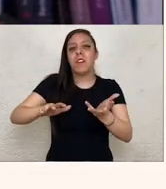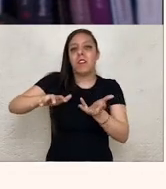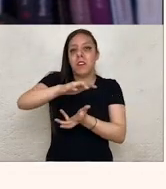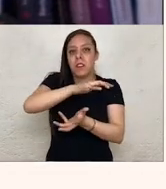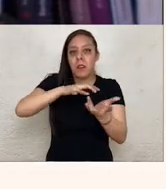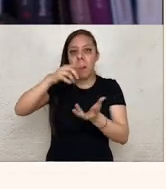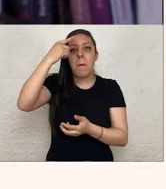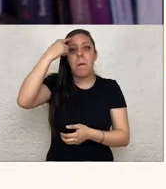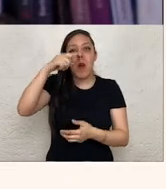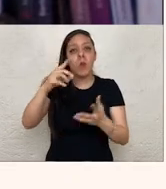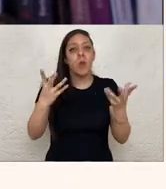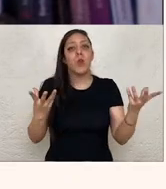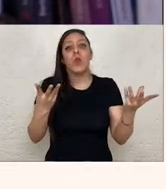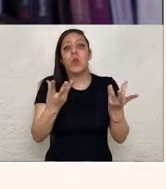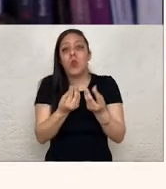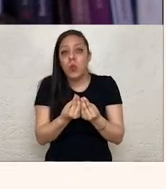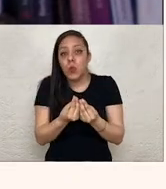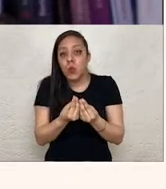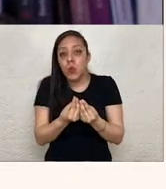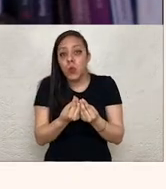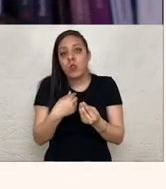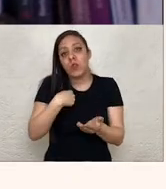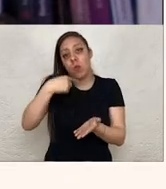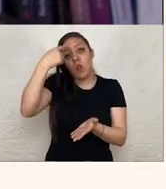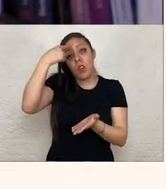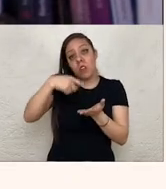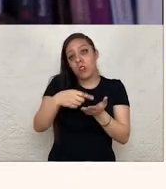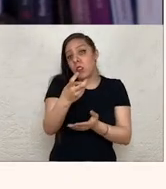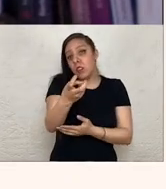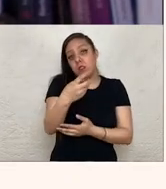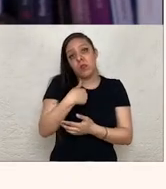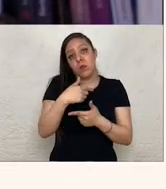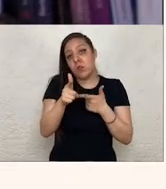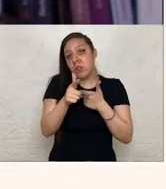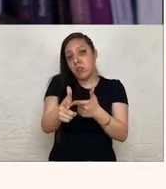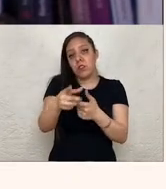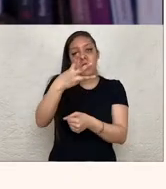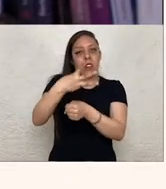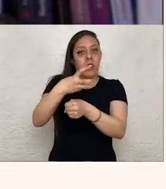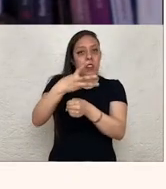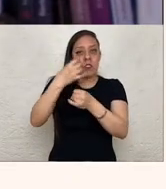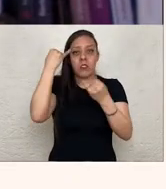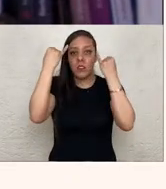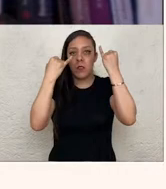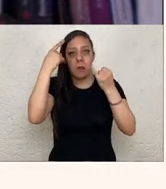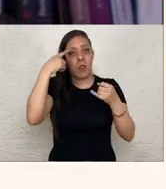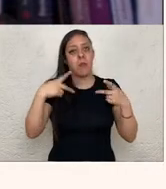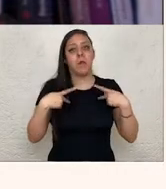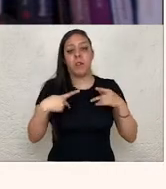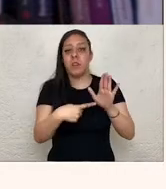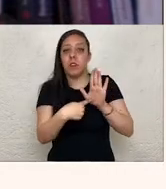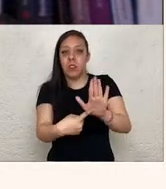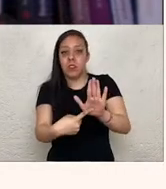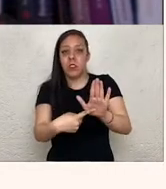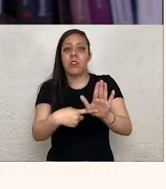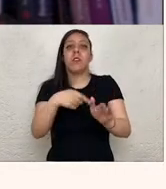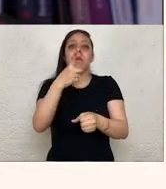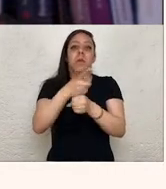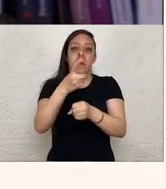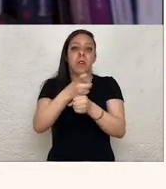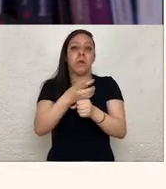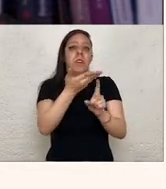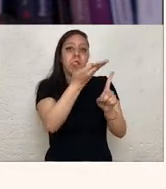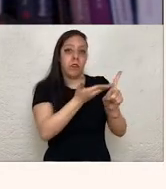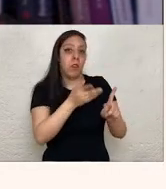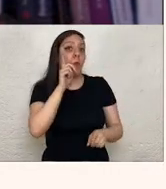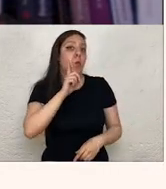es, yo pienso, algo que está en curso todavía. O sea, la tercera idea que yo quiero posicionar, digamos, la primera